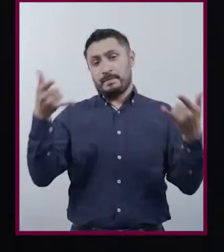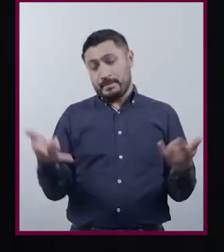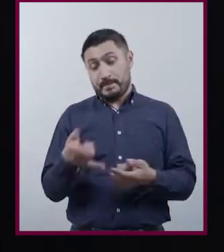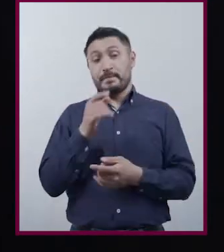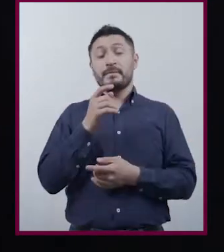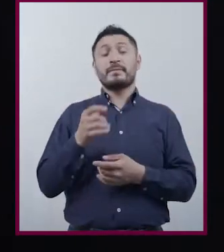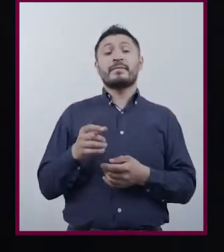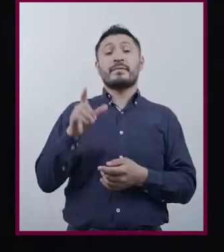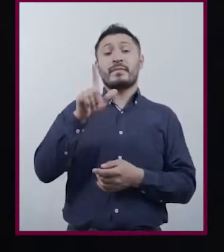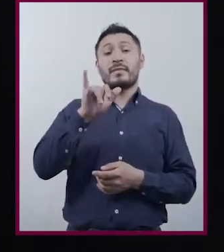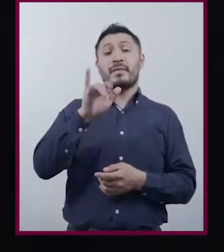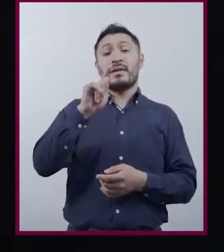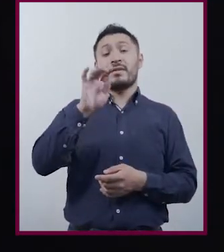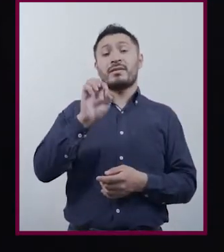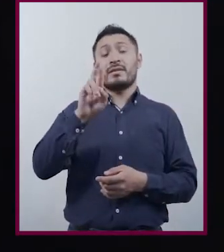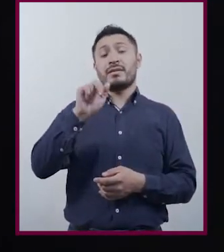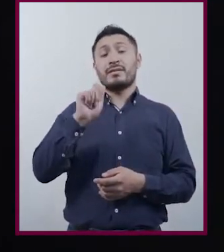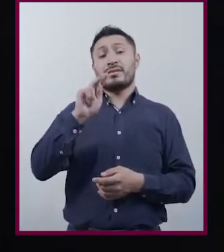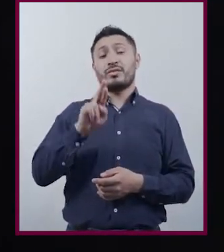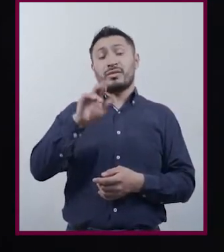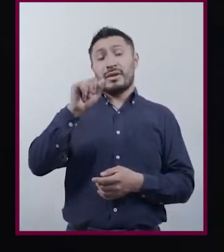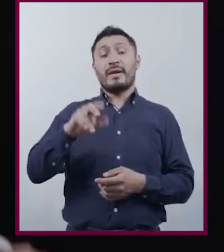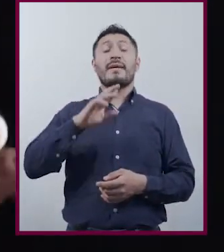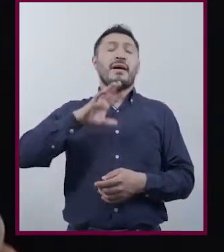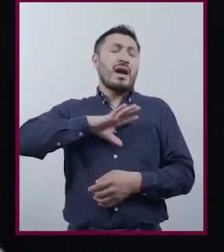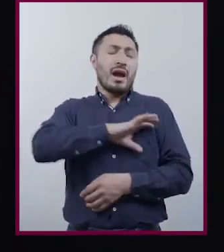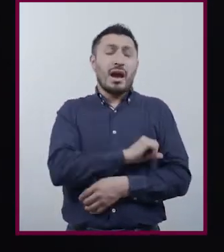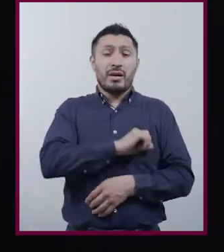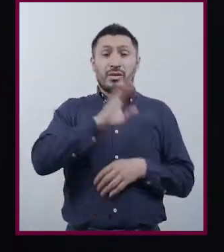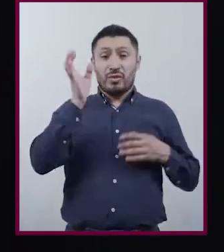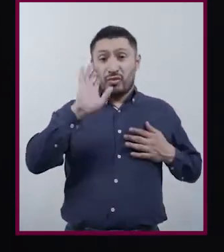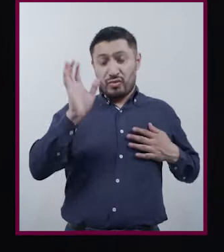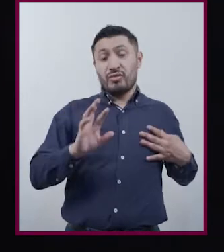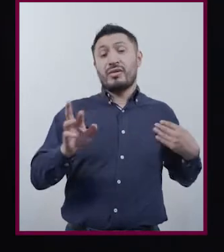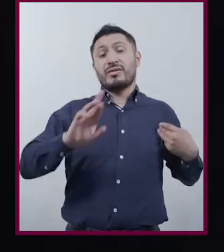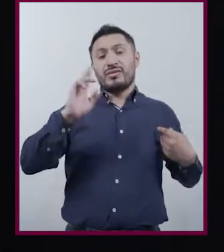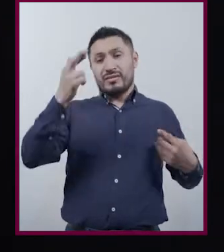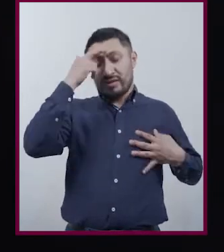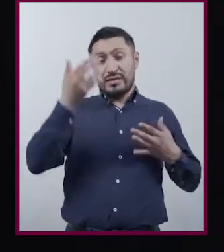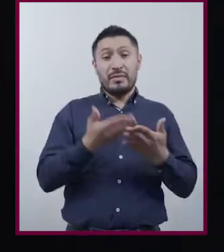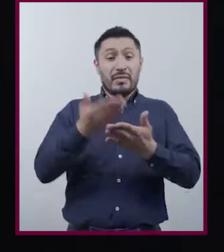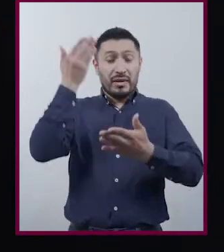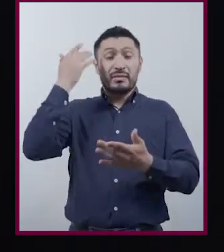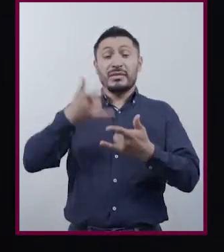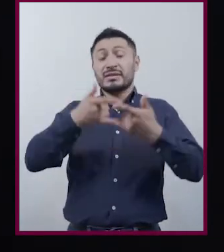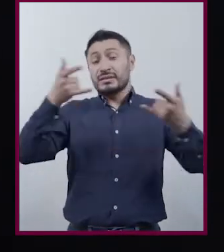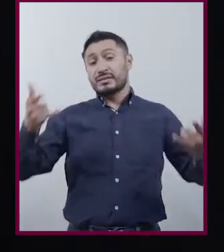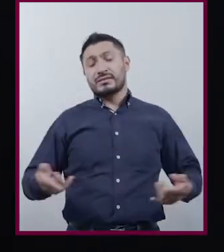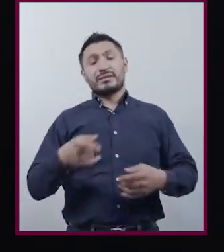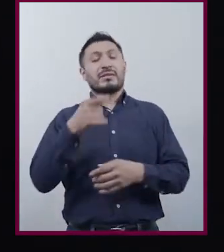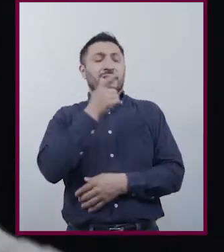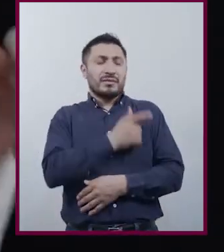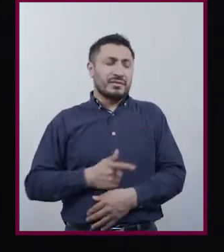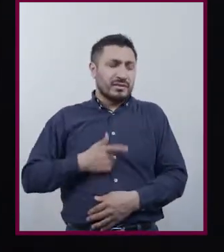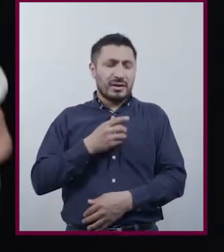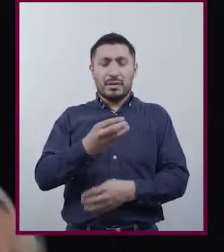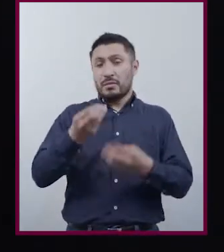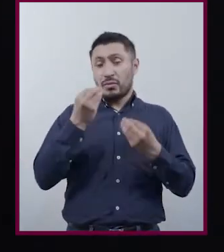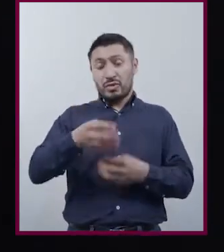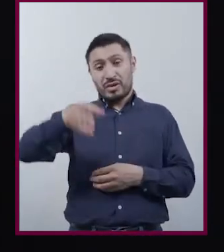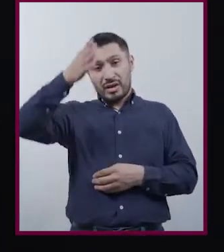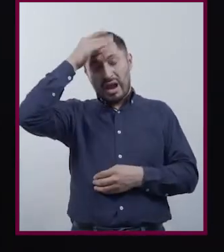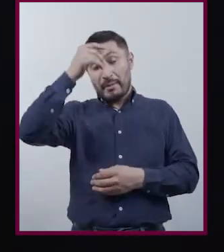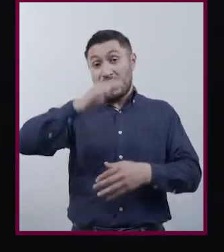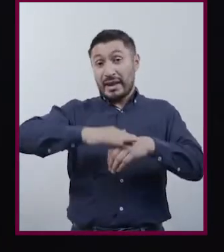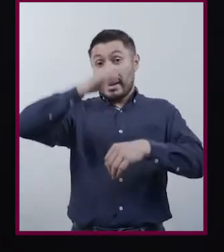hecho, la literatura es una de nuestras fuentes favoritas a la hora de reconstruir el pasado. Se disfruta un montón y se aprende